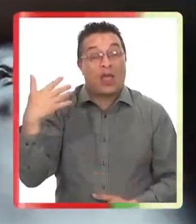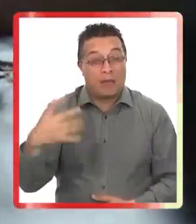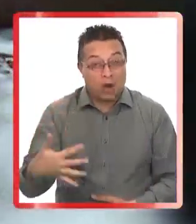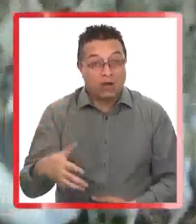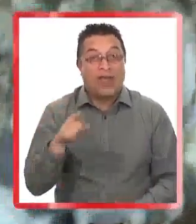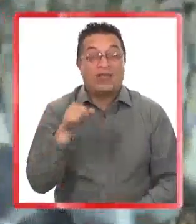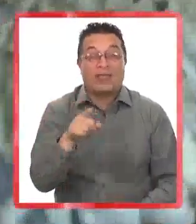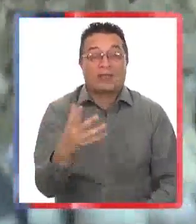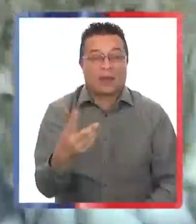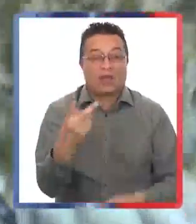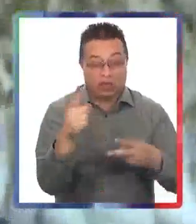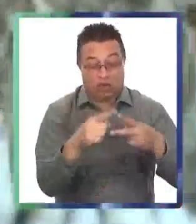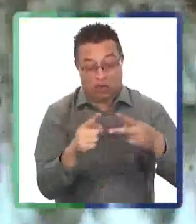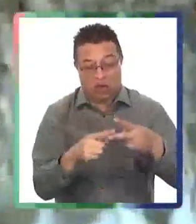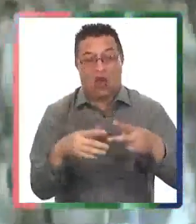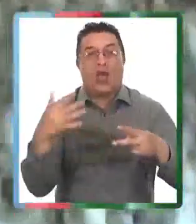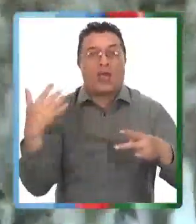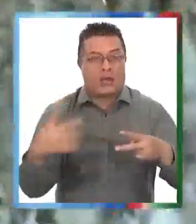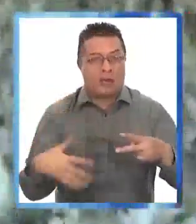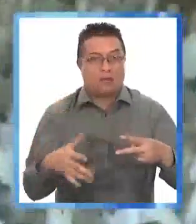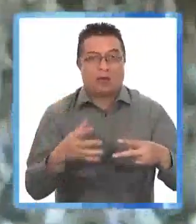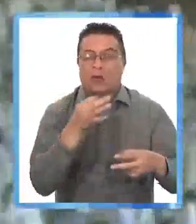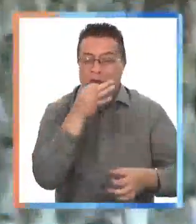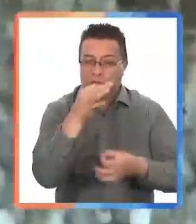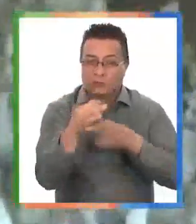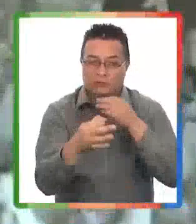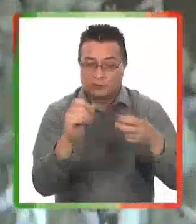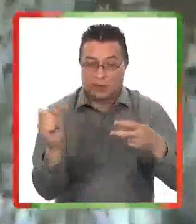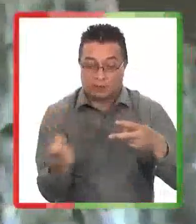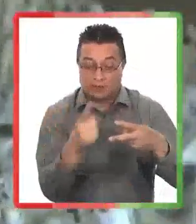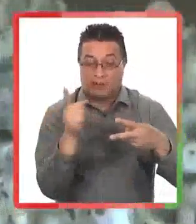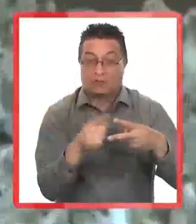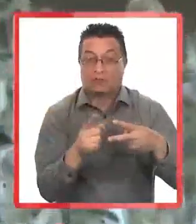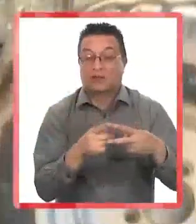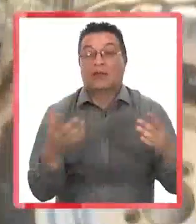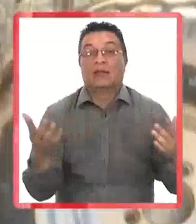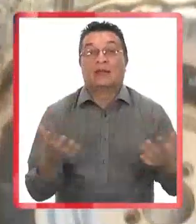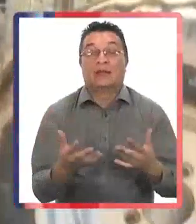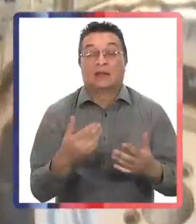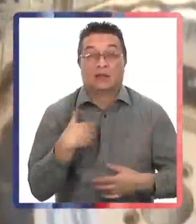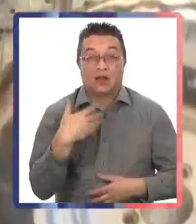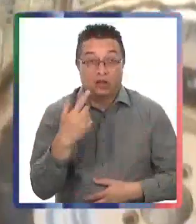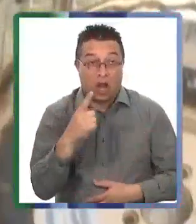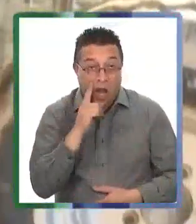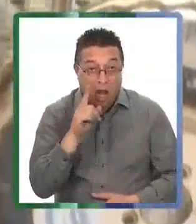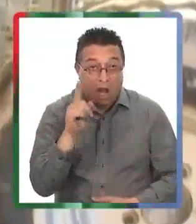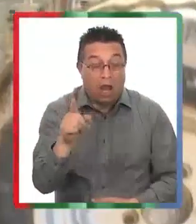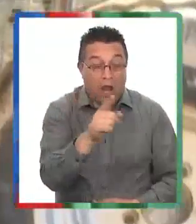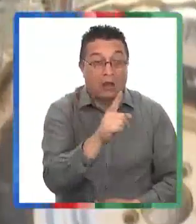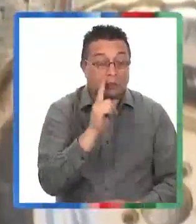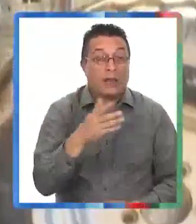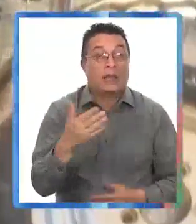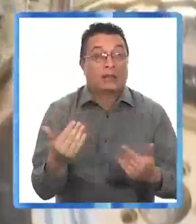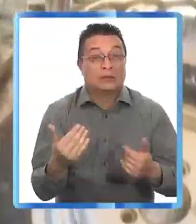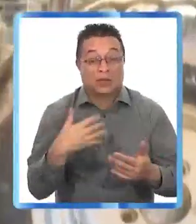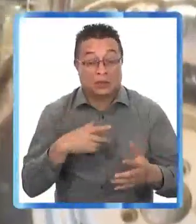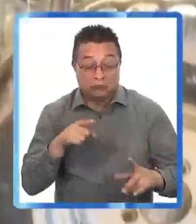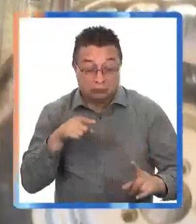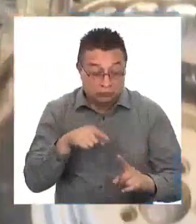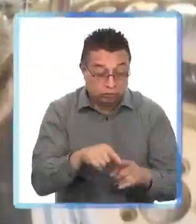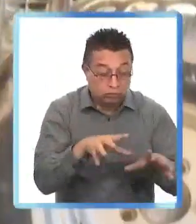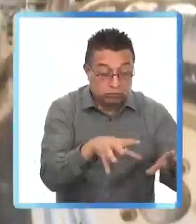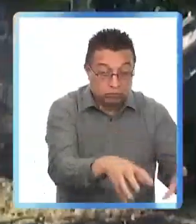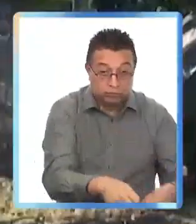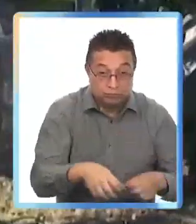importantes en términos de recomendaciones. La primera es que cuando haya la obligación o la necesidad de manipular animales